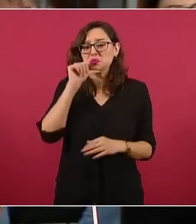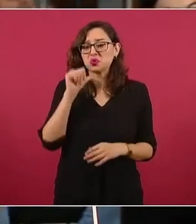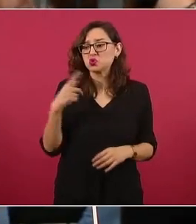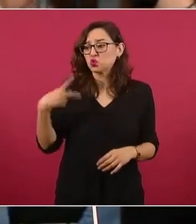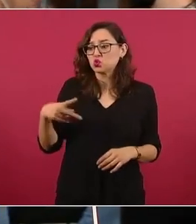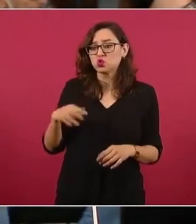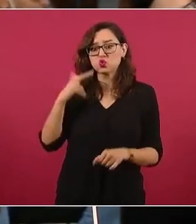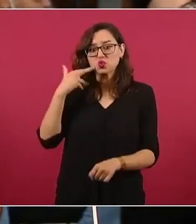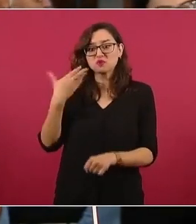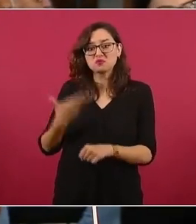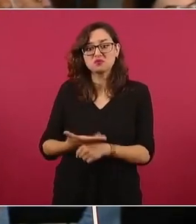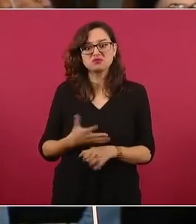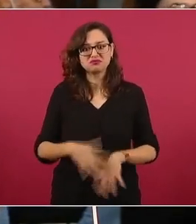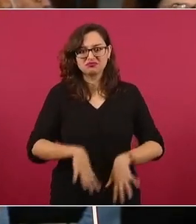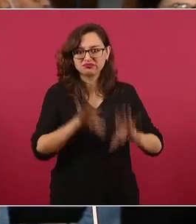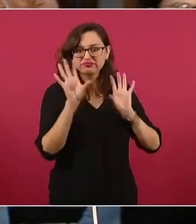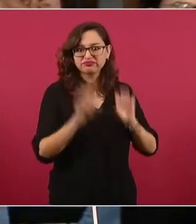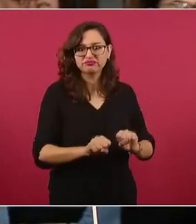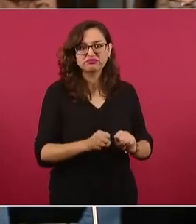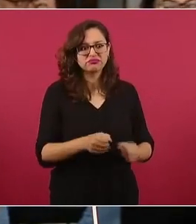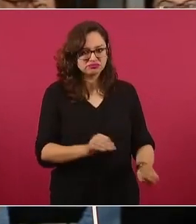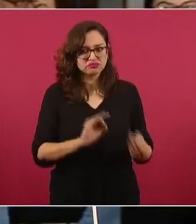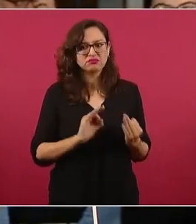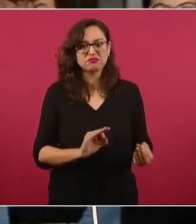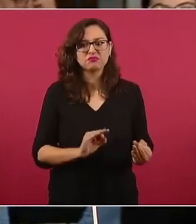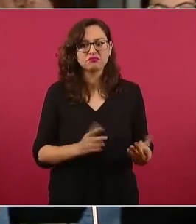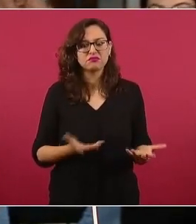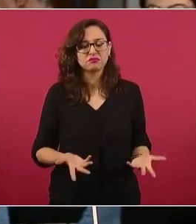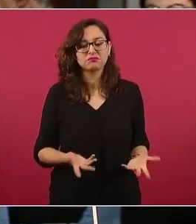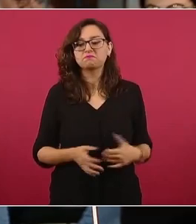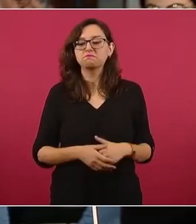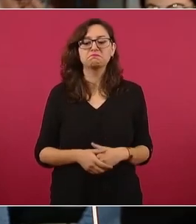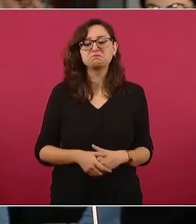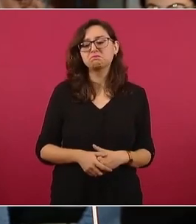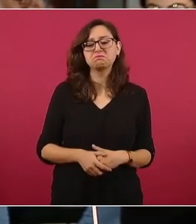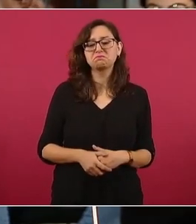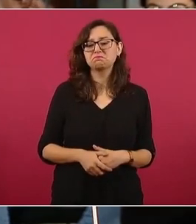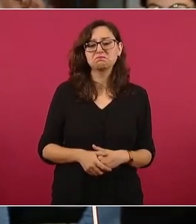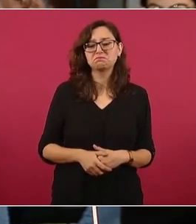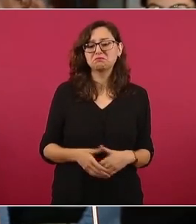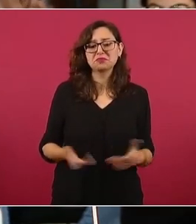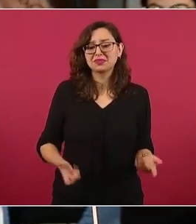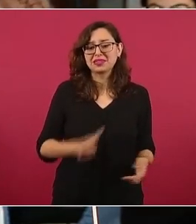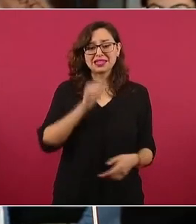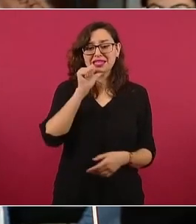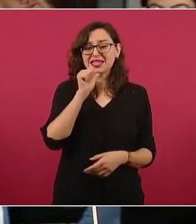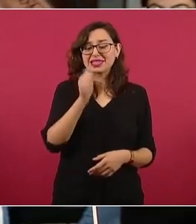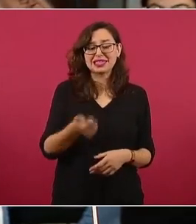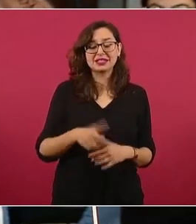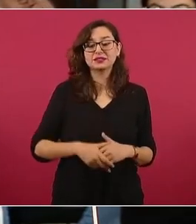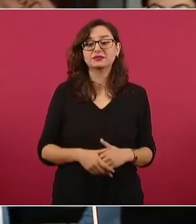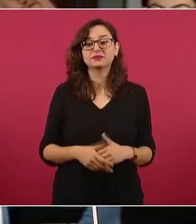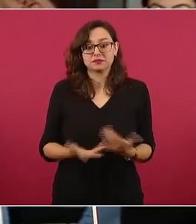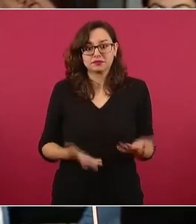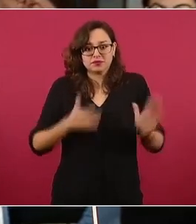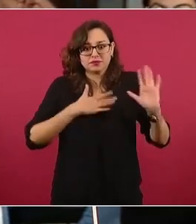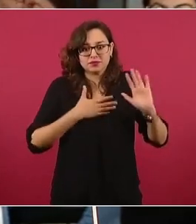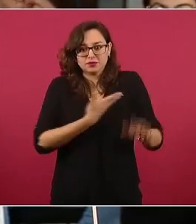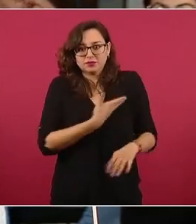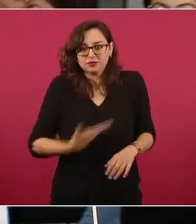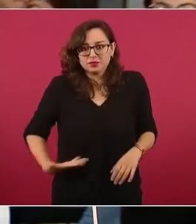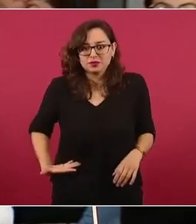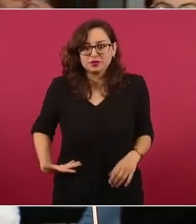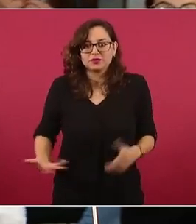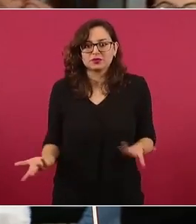oficiales, vaya por ellos a fin de que rindan cuentas, como es la persona presidencial y a la vez como es la promesa presidencial,